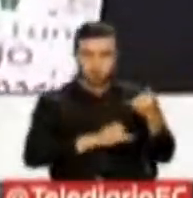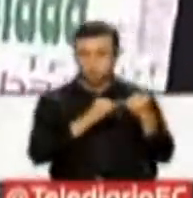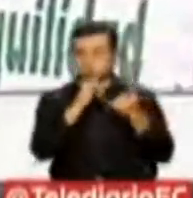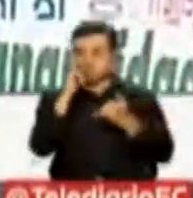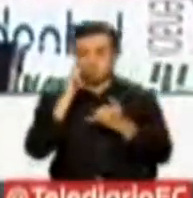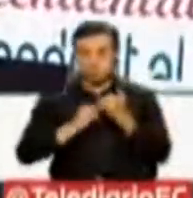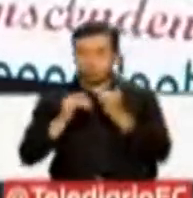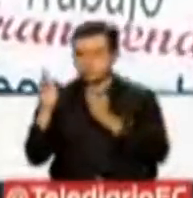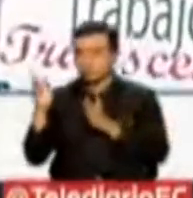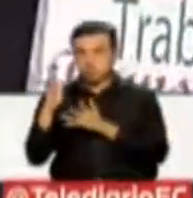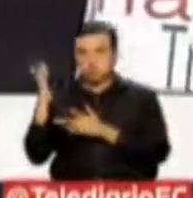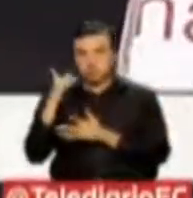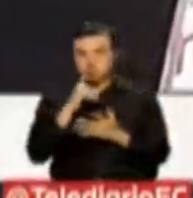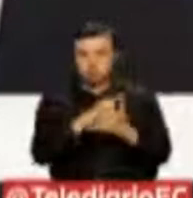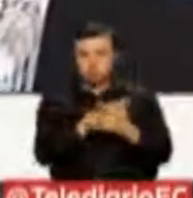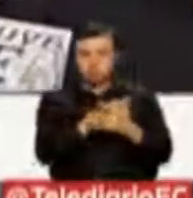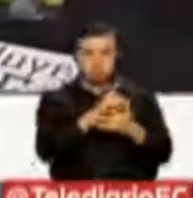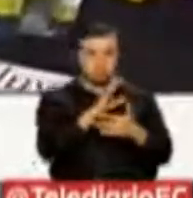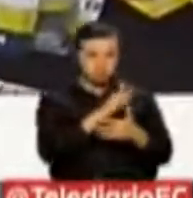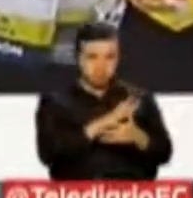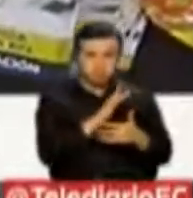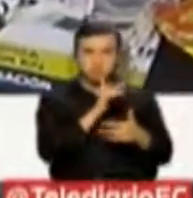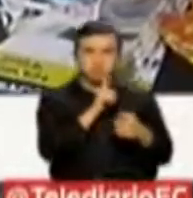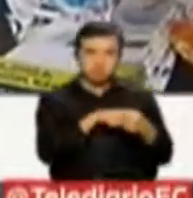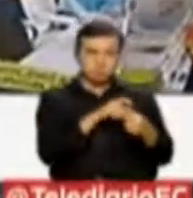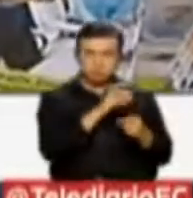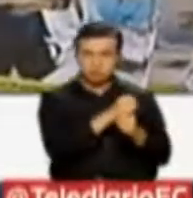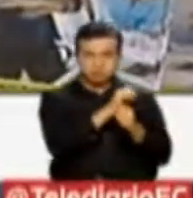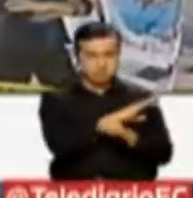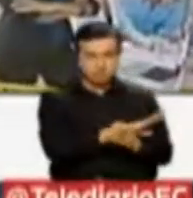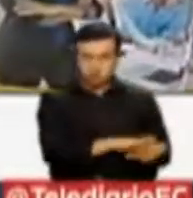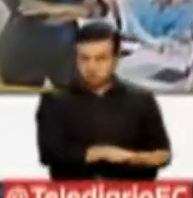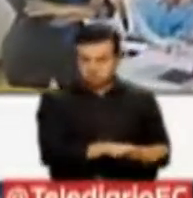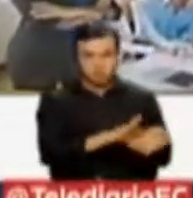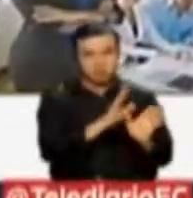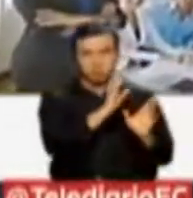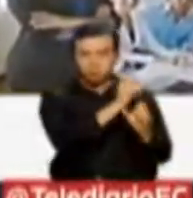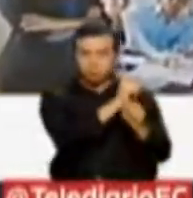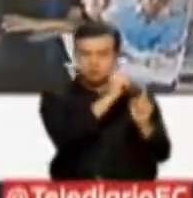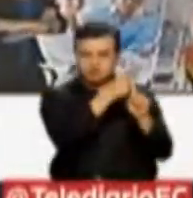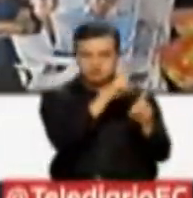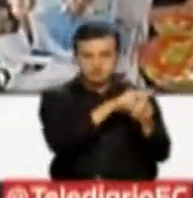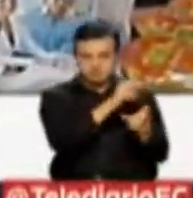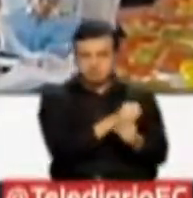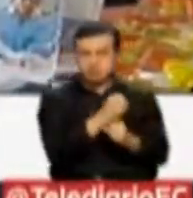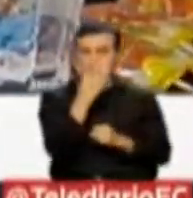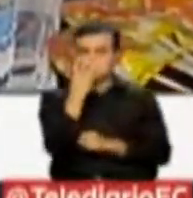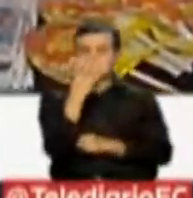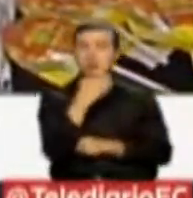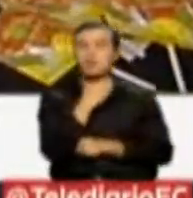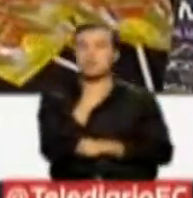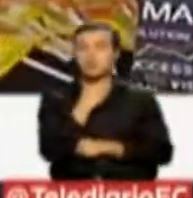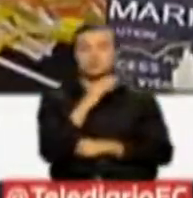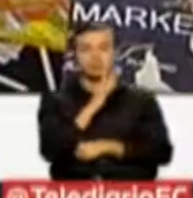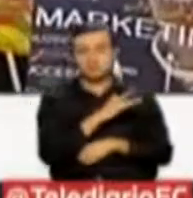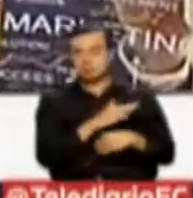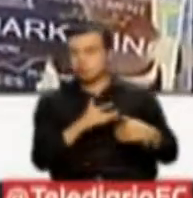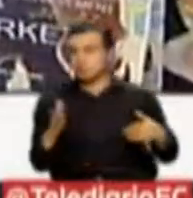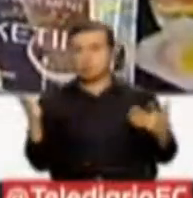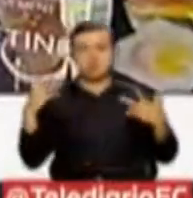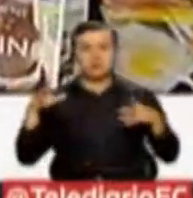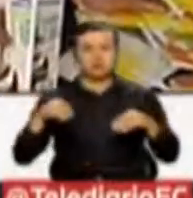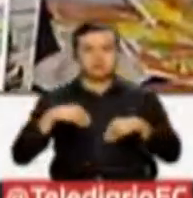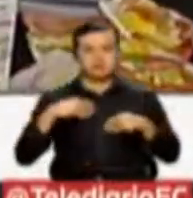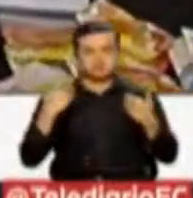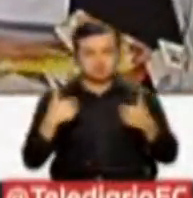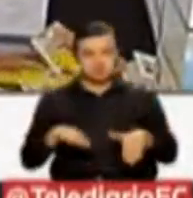que no, es decir, si tú ya postulaste ese y tienes el cupo, ese es el cupo que vas a obtener, ¿no? Entonces, ya a partir del 14 de agosto realmente puedes ya aceptar